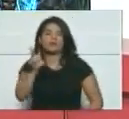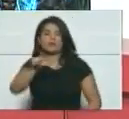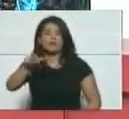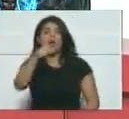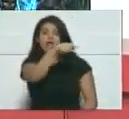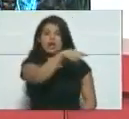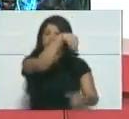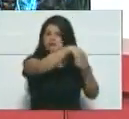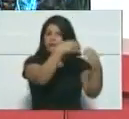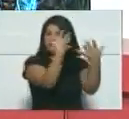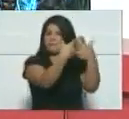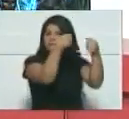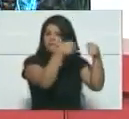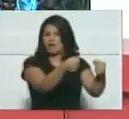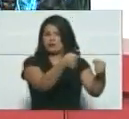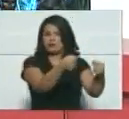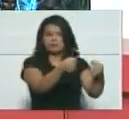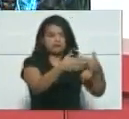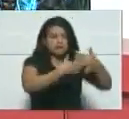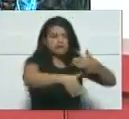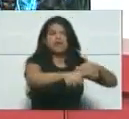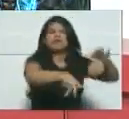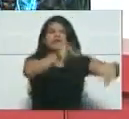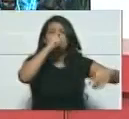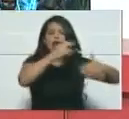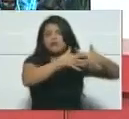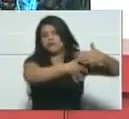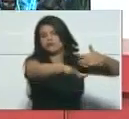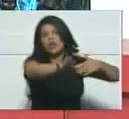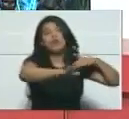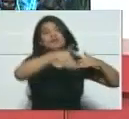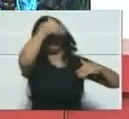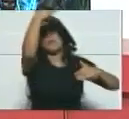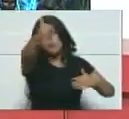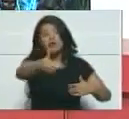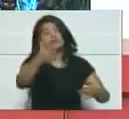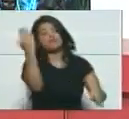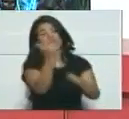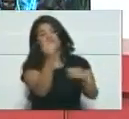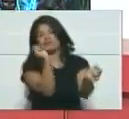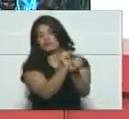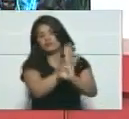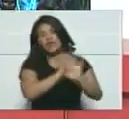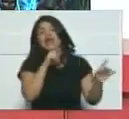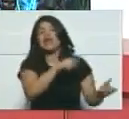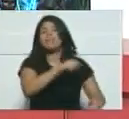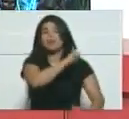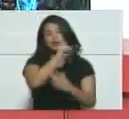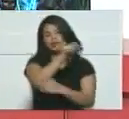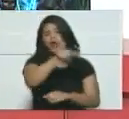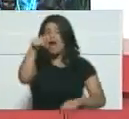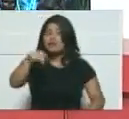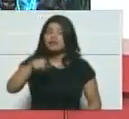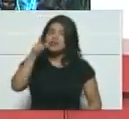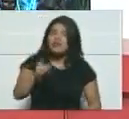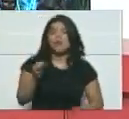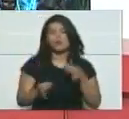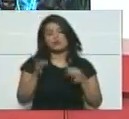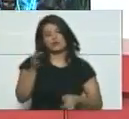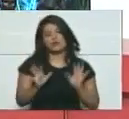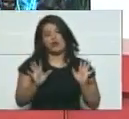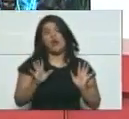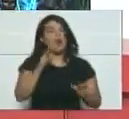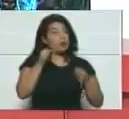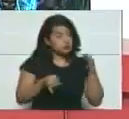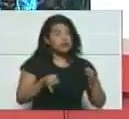ser, por los próximos 13 años y los que vengan después por asesino. Por asesino. Aquí tiene que haber justicia para que haya paz.